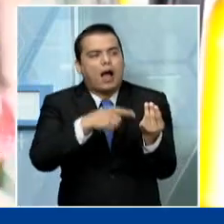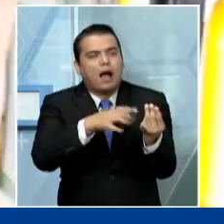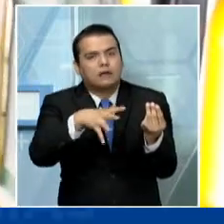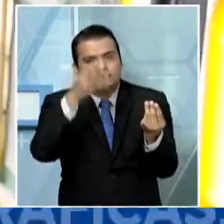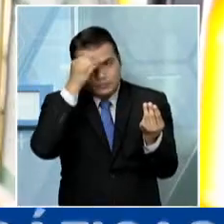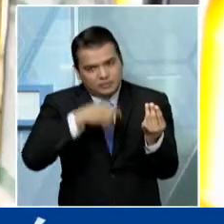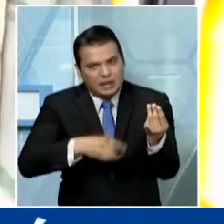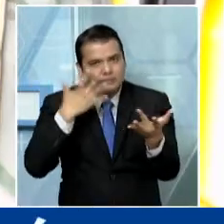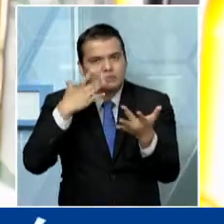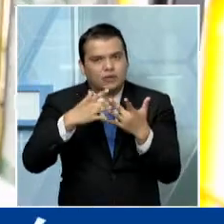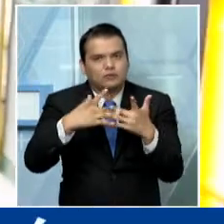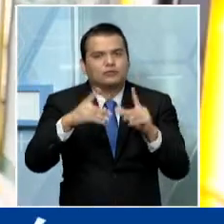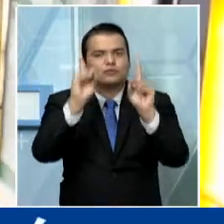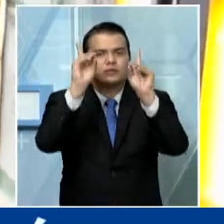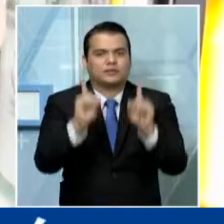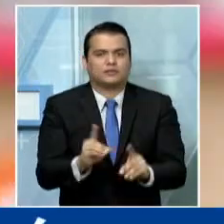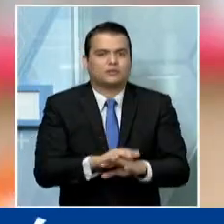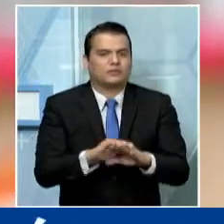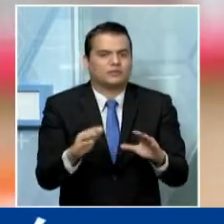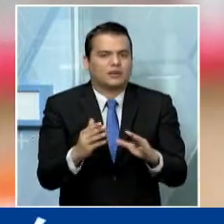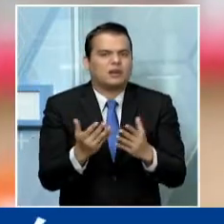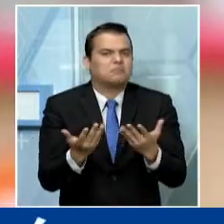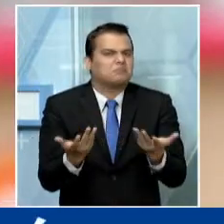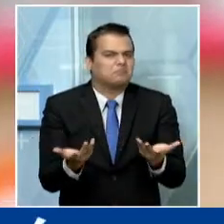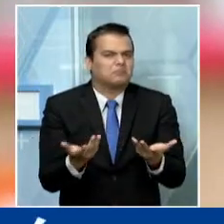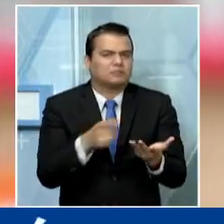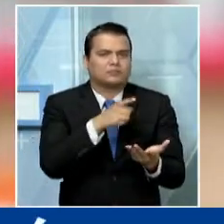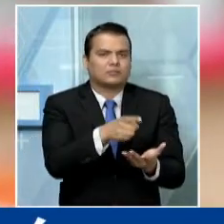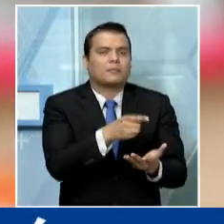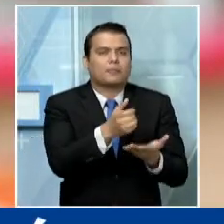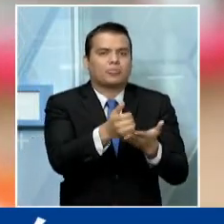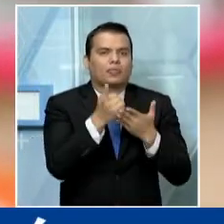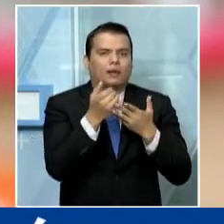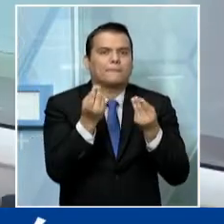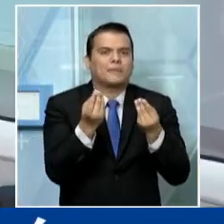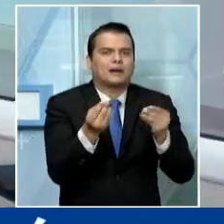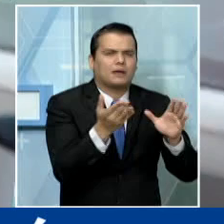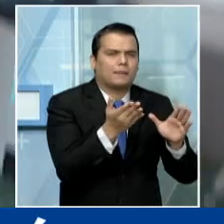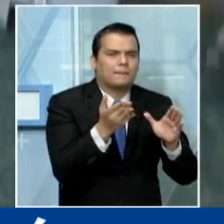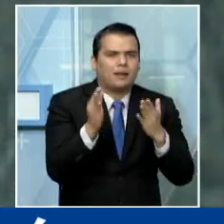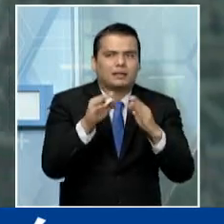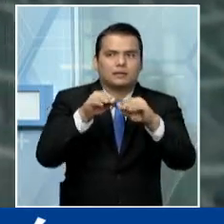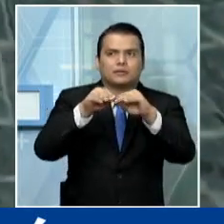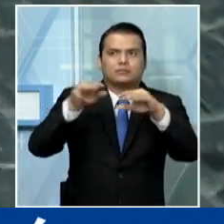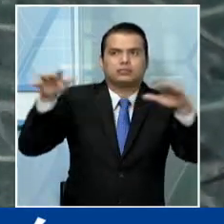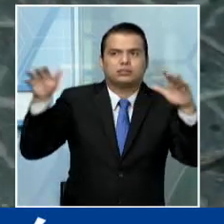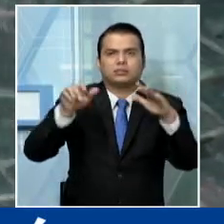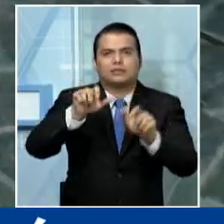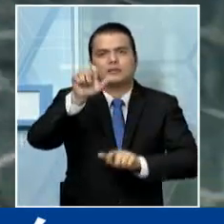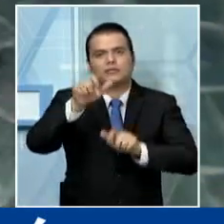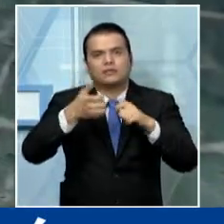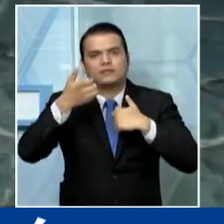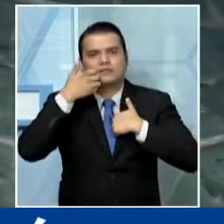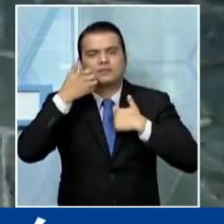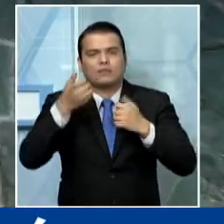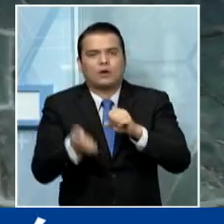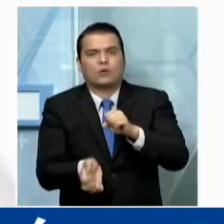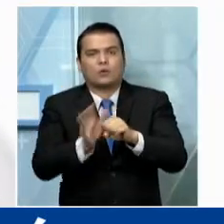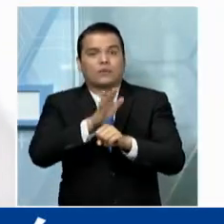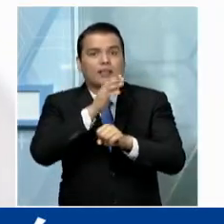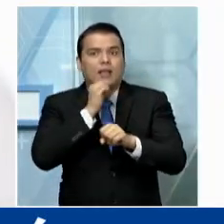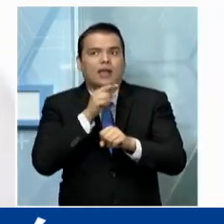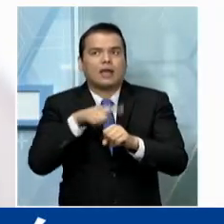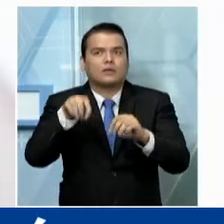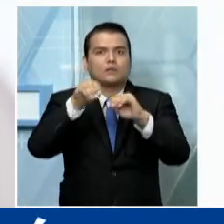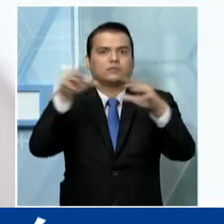este sistema de gestión permite la planeación y actuación que ayuda a minimizar el riesgo para las personas no contagiadas y que se establezcan rutas